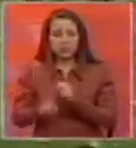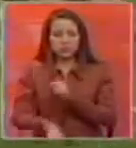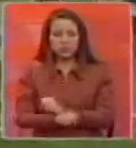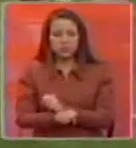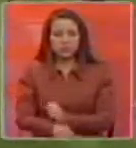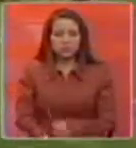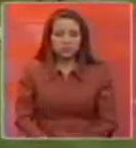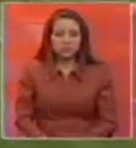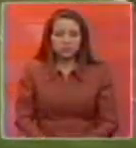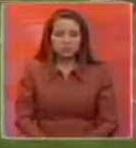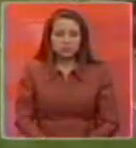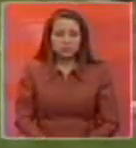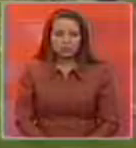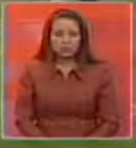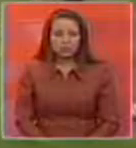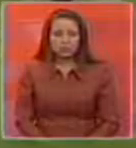este momento, y después ir viendo con inteligencia lo que viene. En la primera etapa, Aucas terminó en la penúltima posición de la tabla